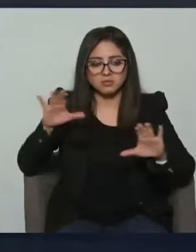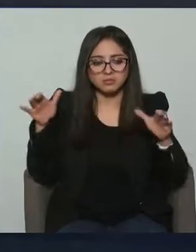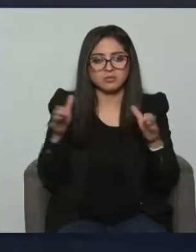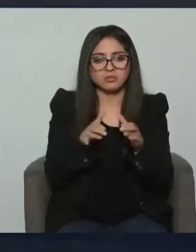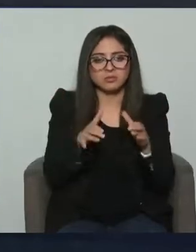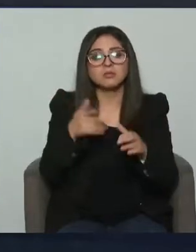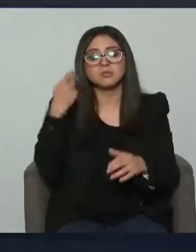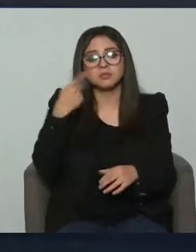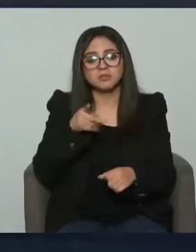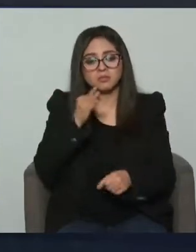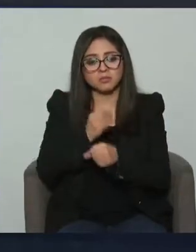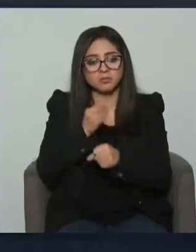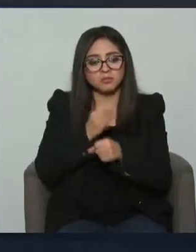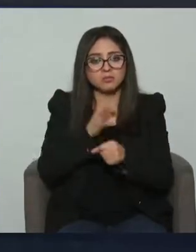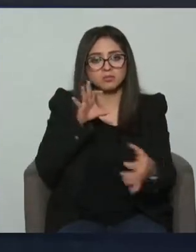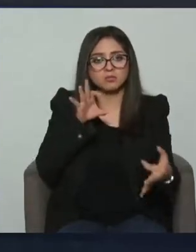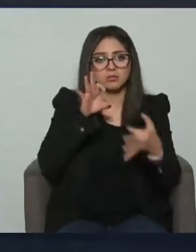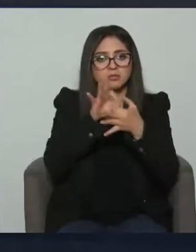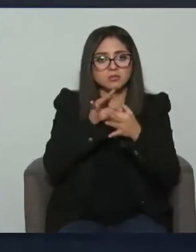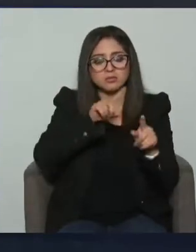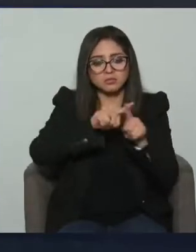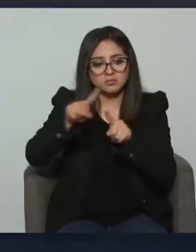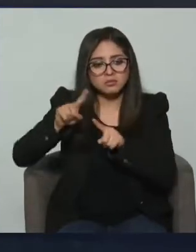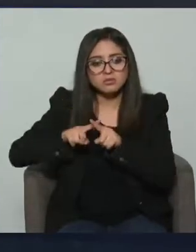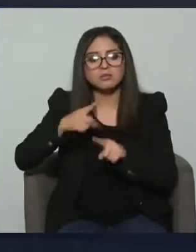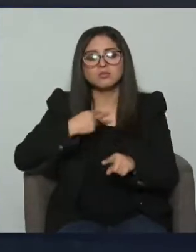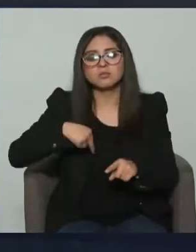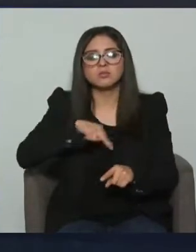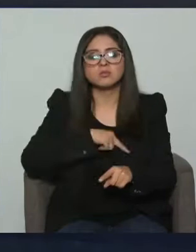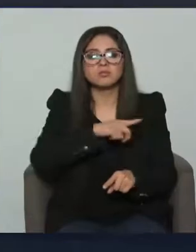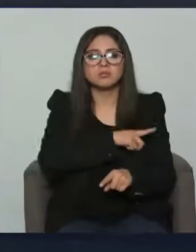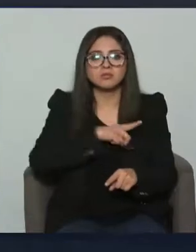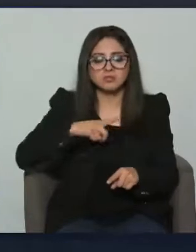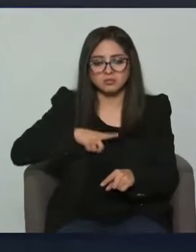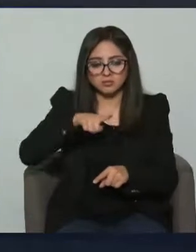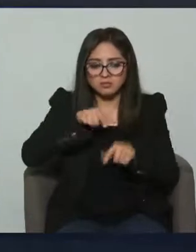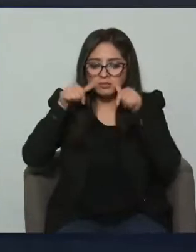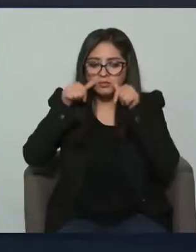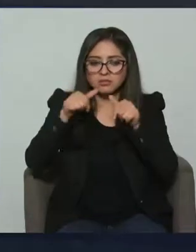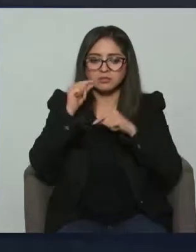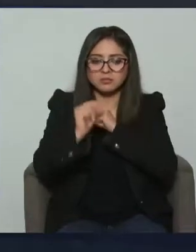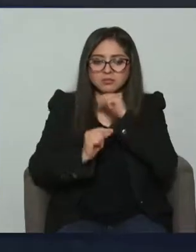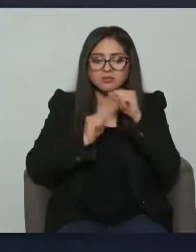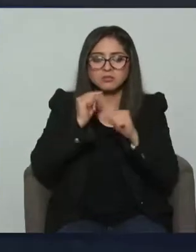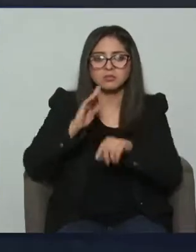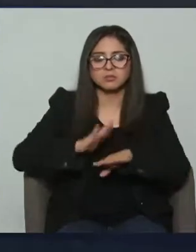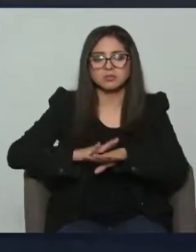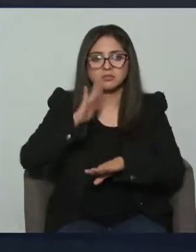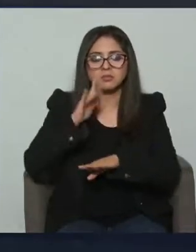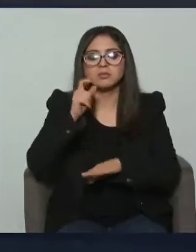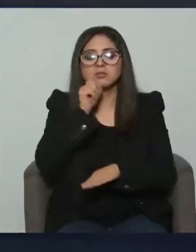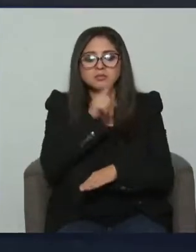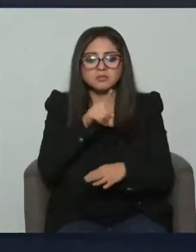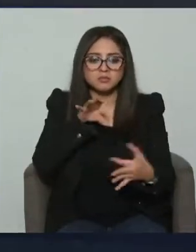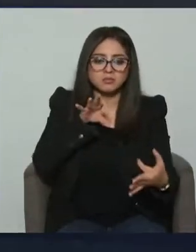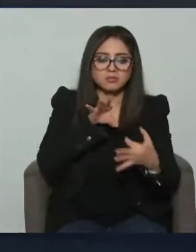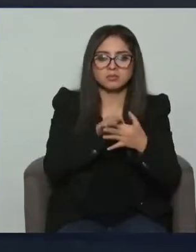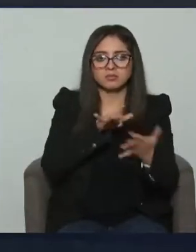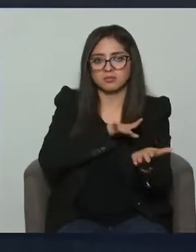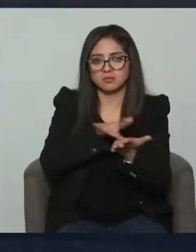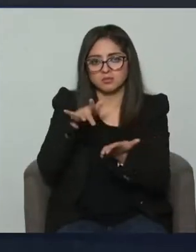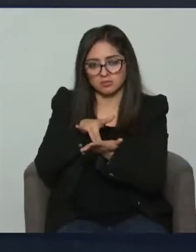estos números y estos acontecimientos hacen que tengamos que hacerlo de manera mucho más consistente, ¿no? Y con mucho más apoyo.